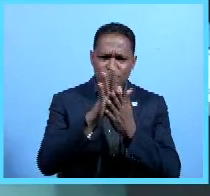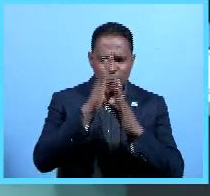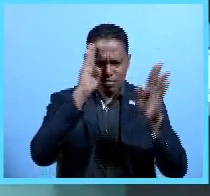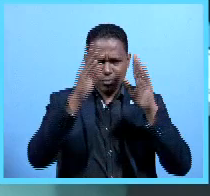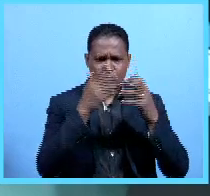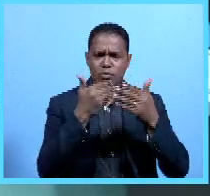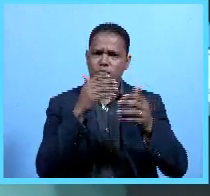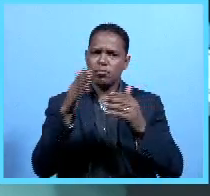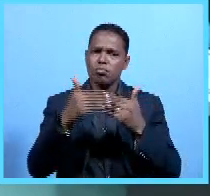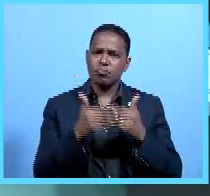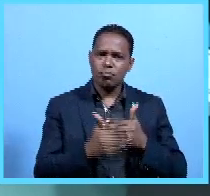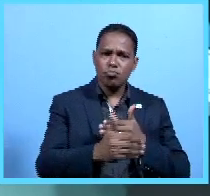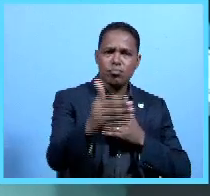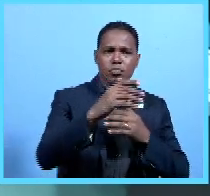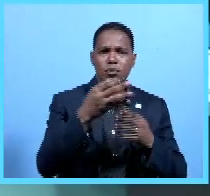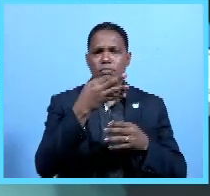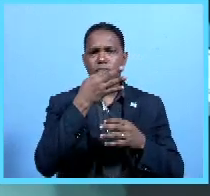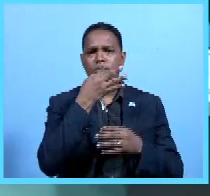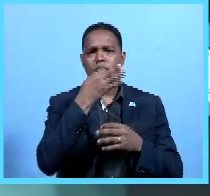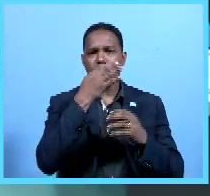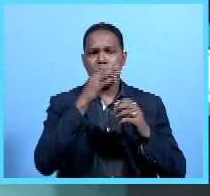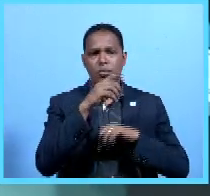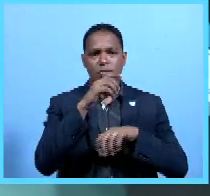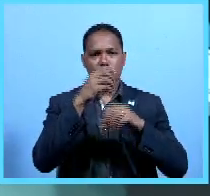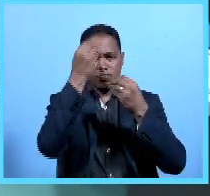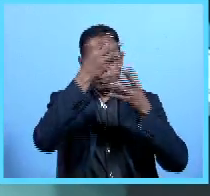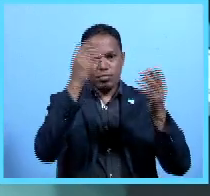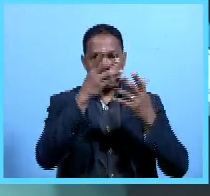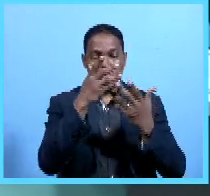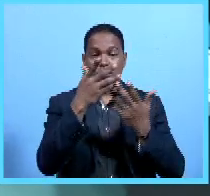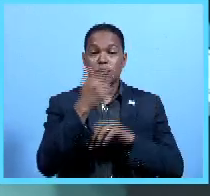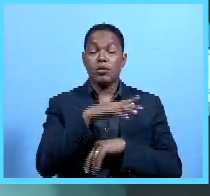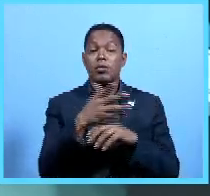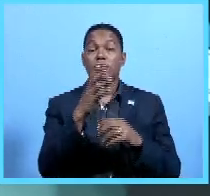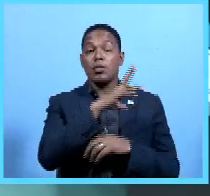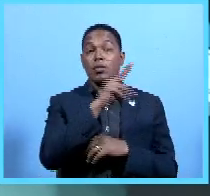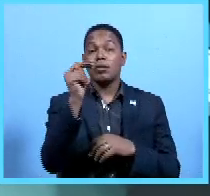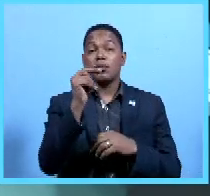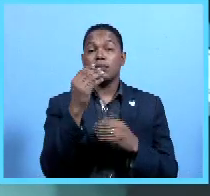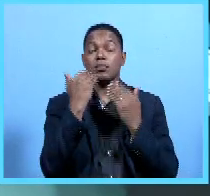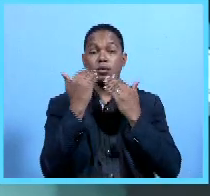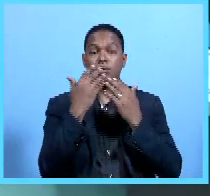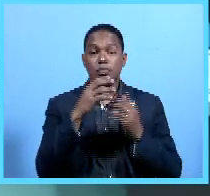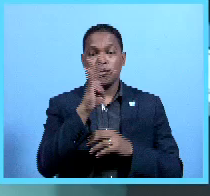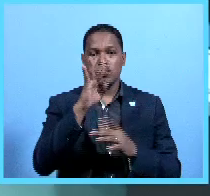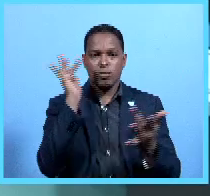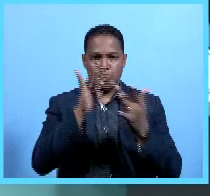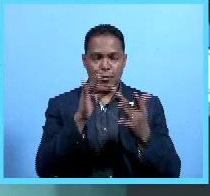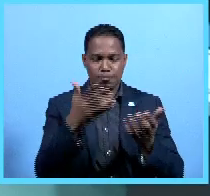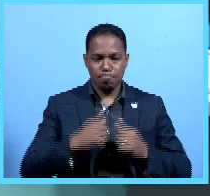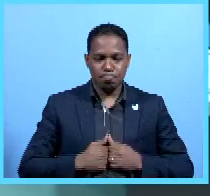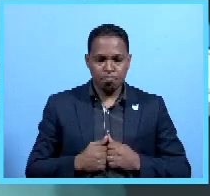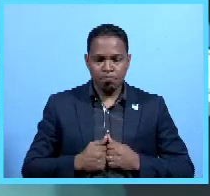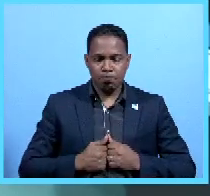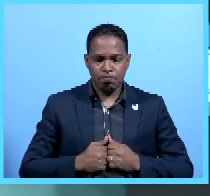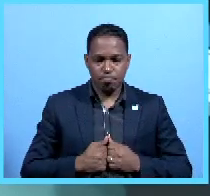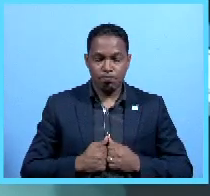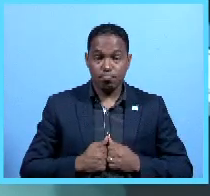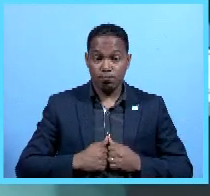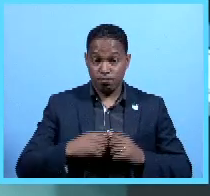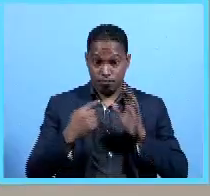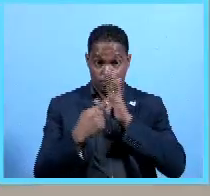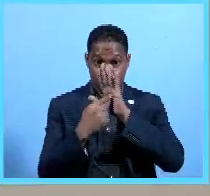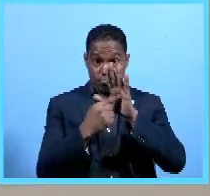ahora con un adelanto de lo que tendremos en nuestras próximas emisiones informativas gracias a Central de Noticias, El 4 Conecta. Les presento